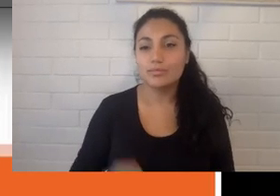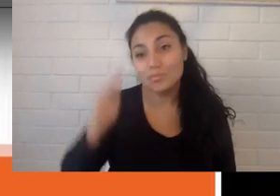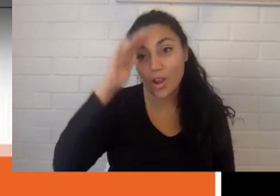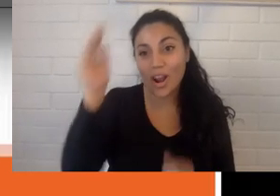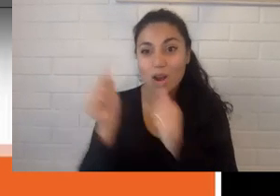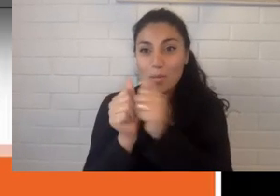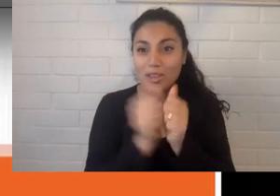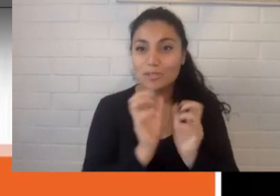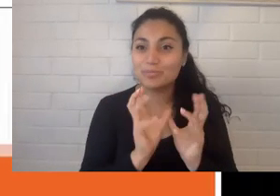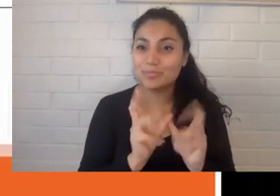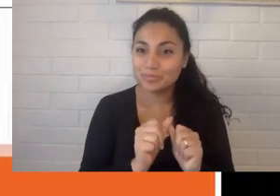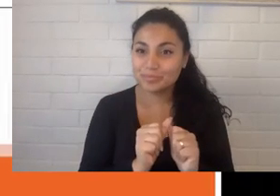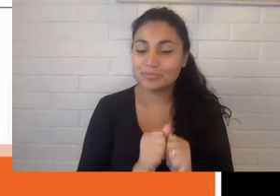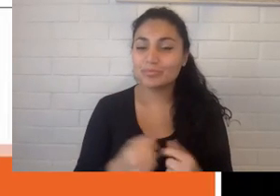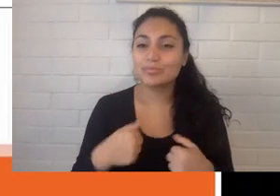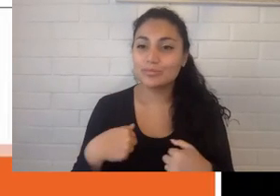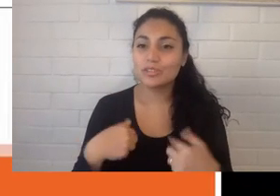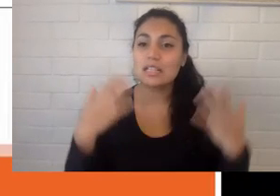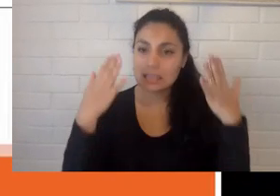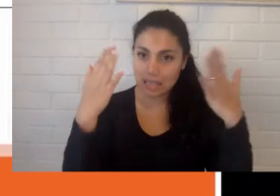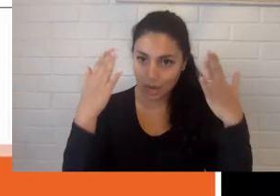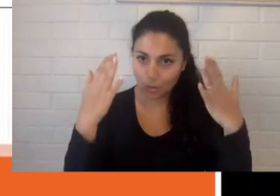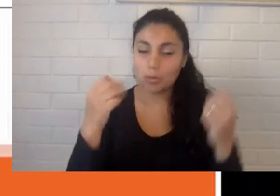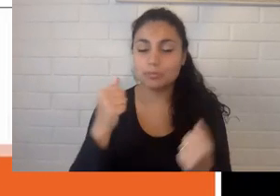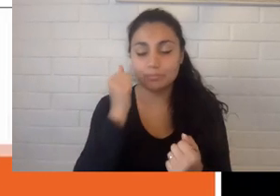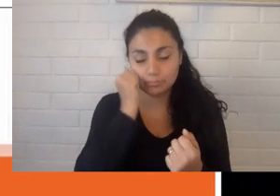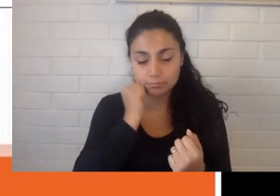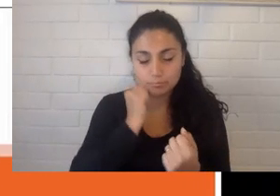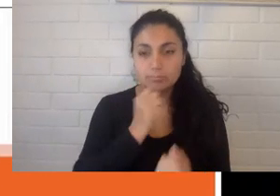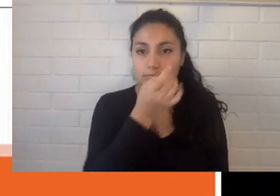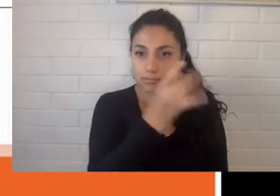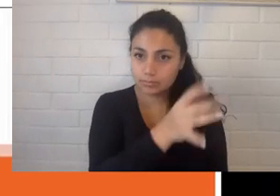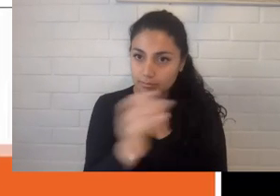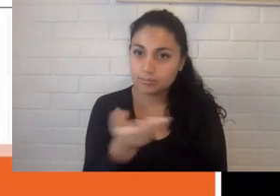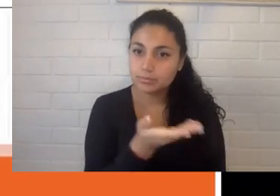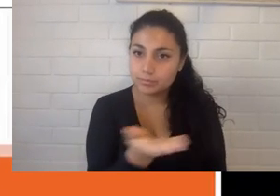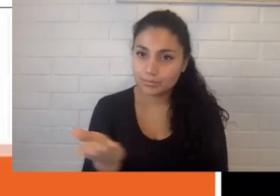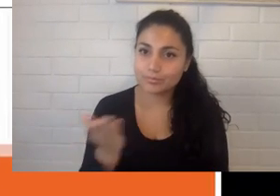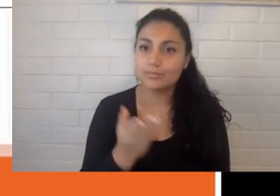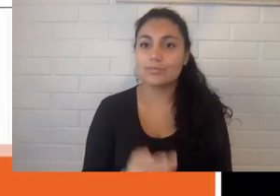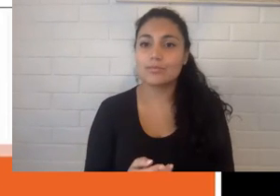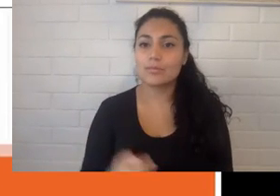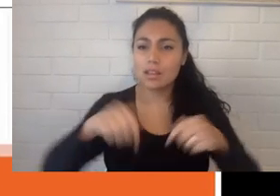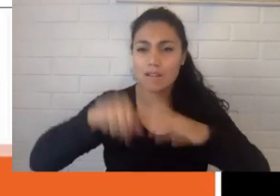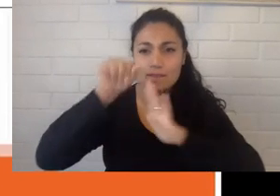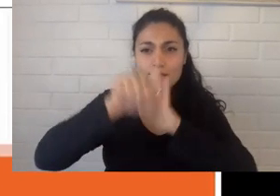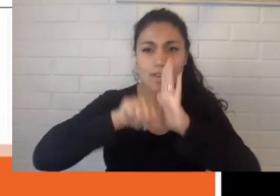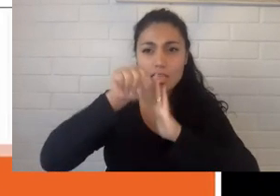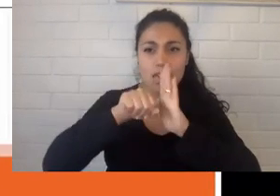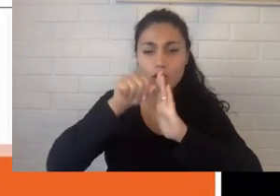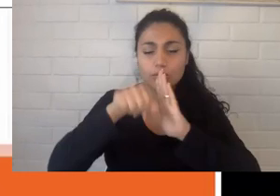Hola colegas, les saludo fraternamente a cada una y uno de ustedes. En el video de hoy vamos a